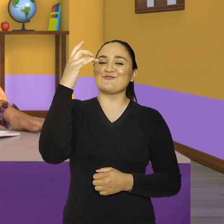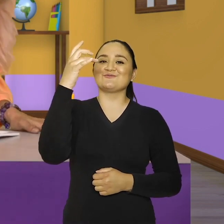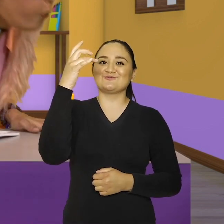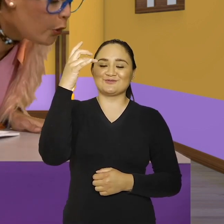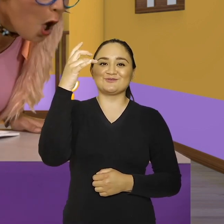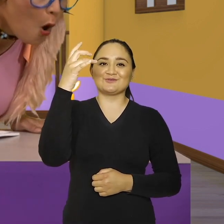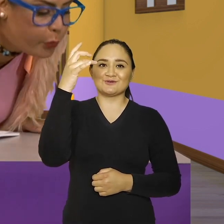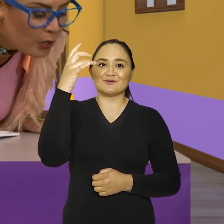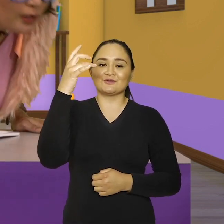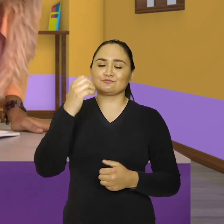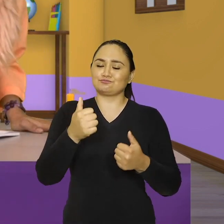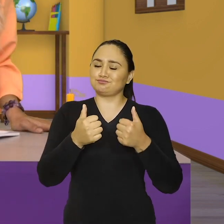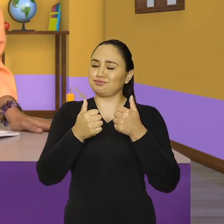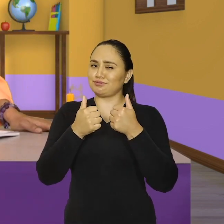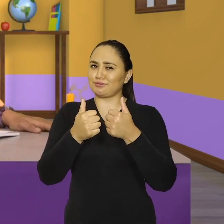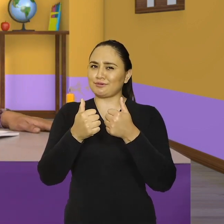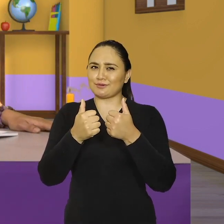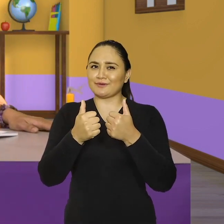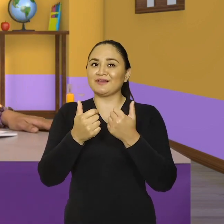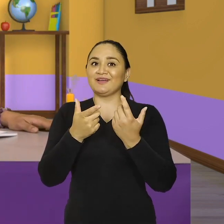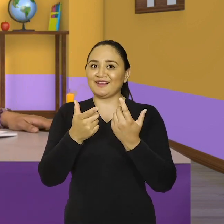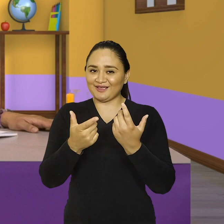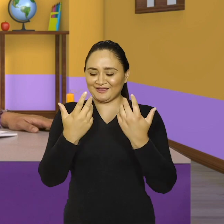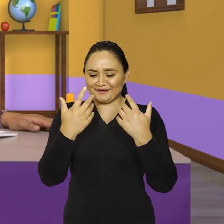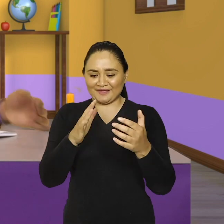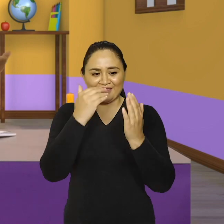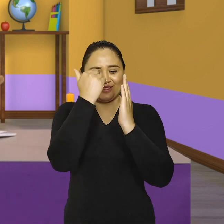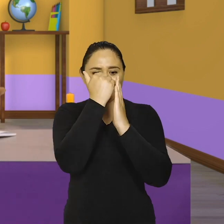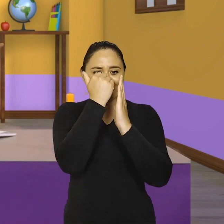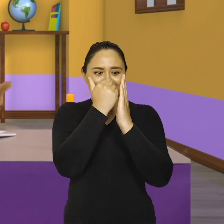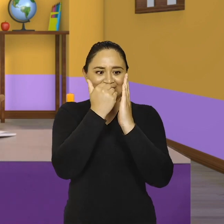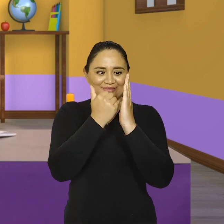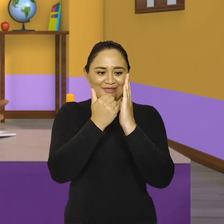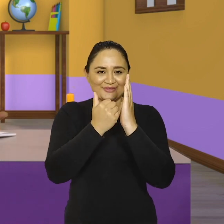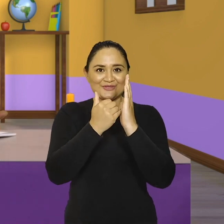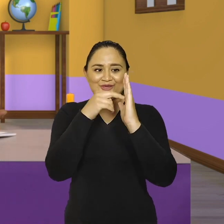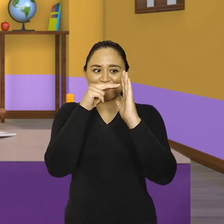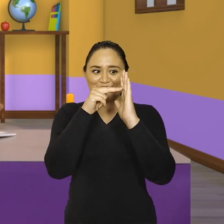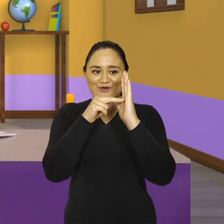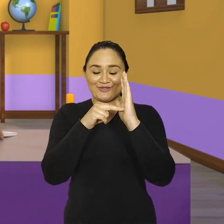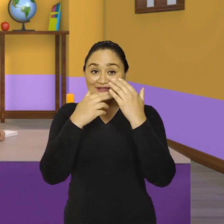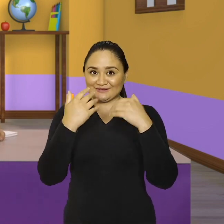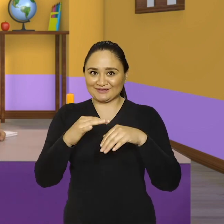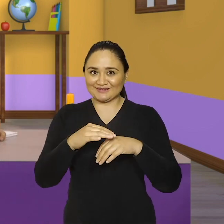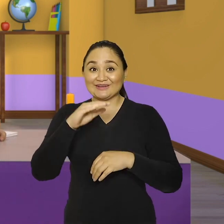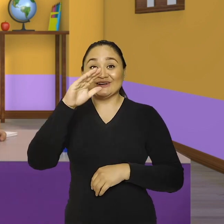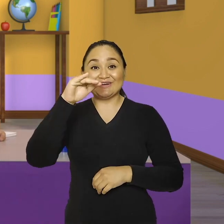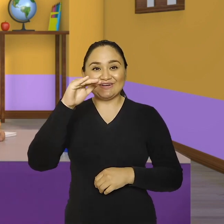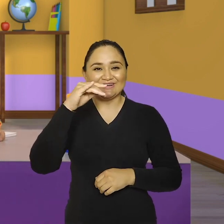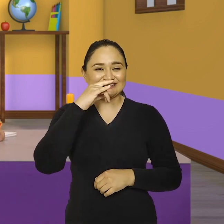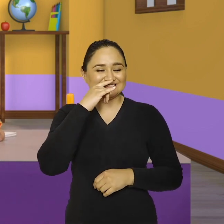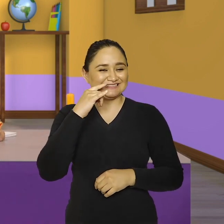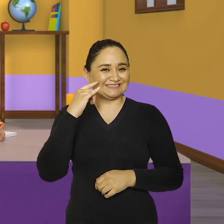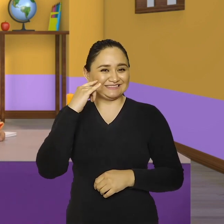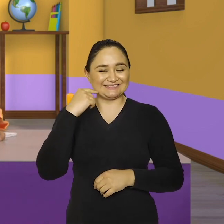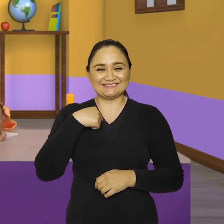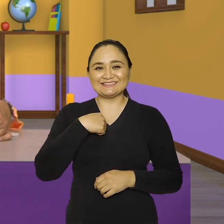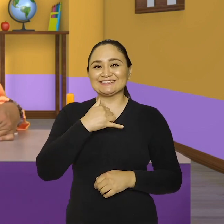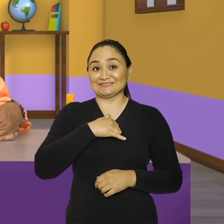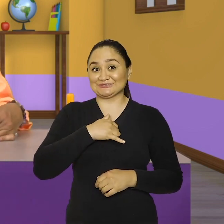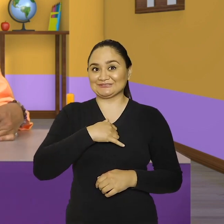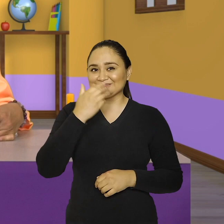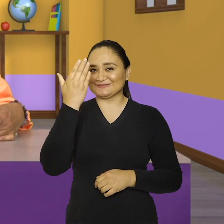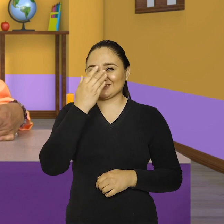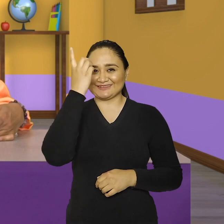luz! ¡Qué bueno! Así puedo terminar de pasar notas. ¡Hola, chicas! ¡Hola, chicos!